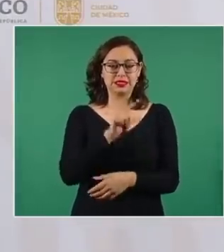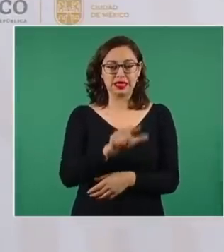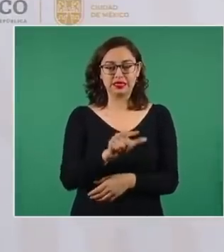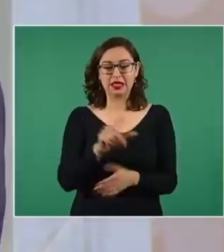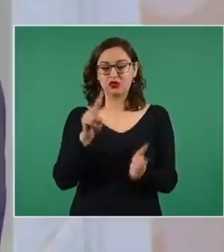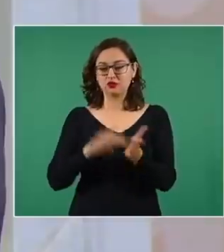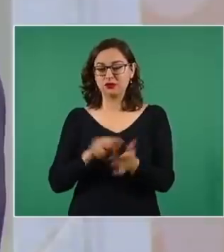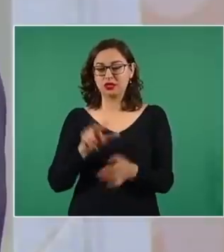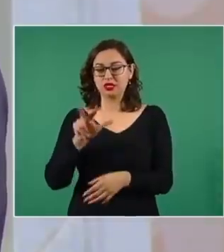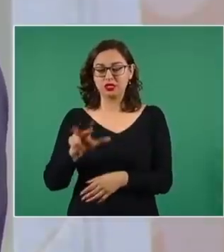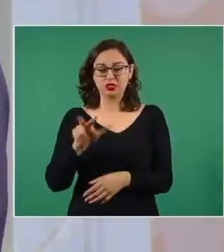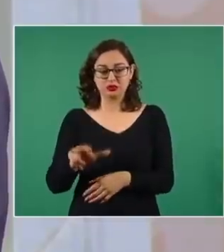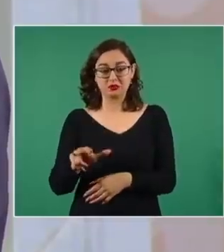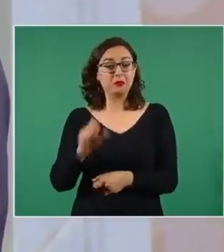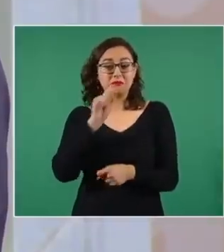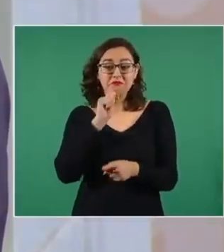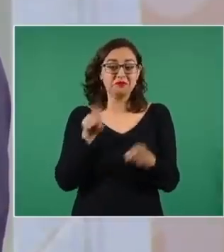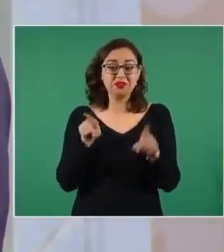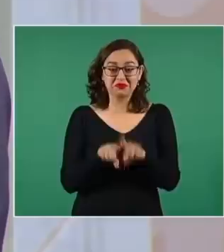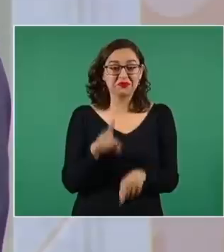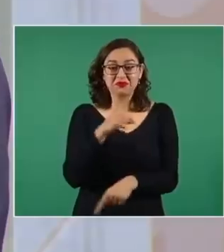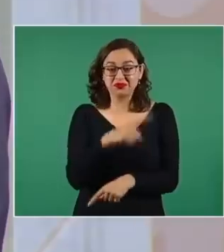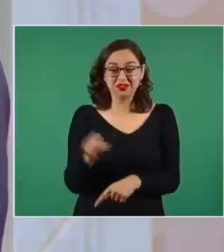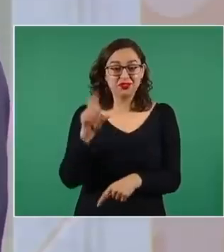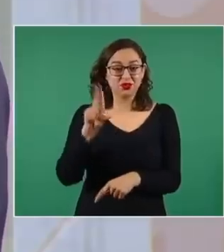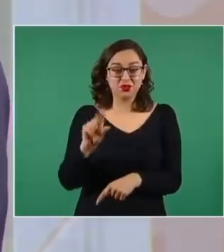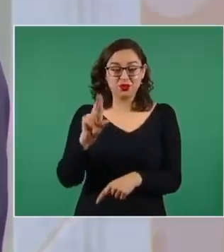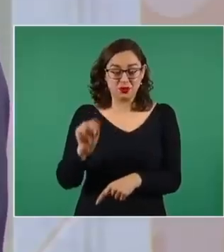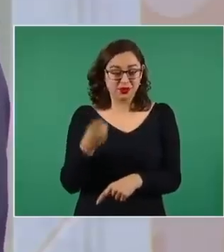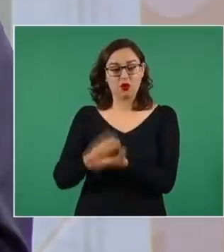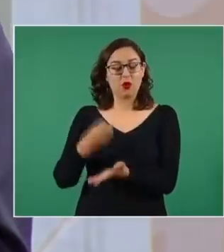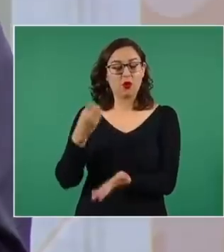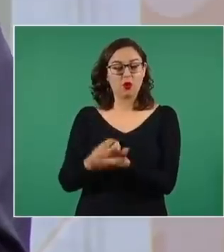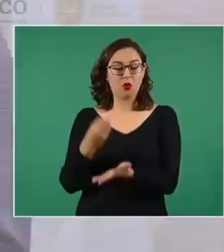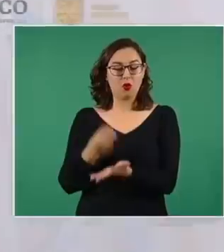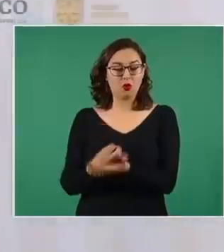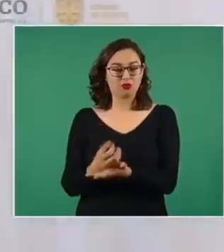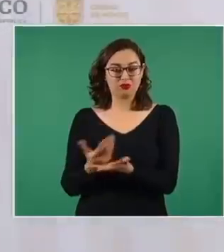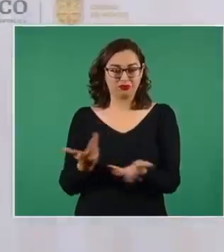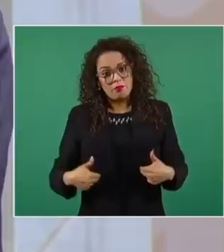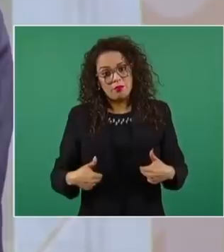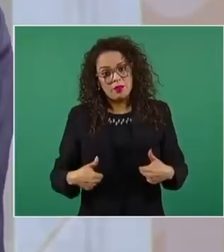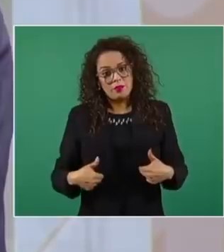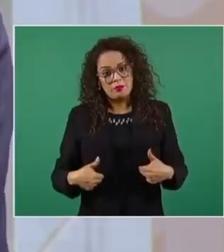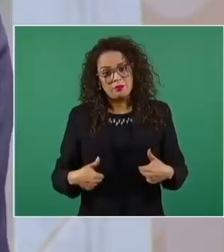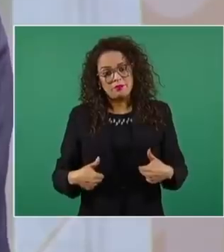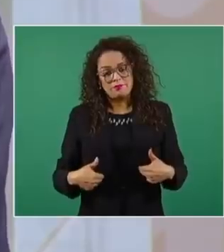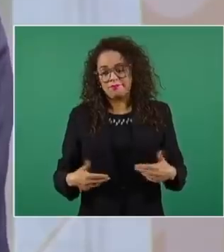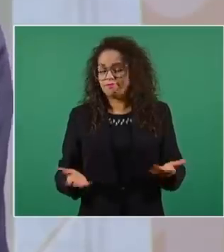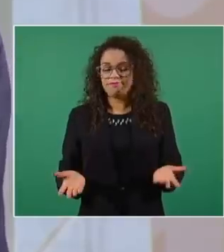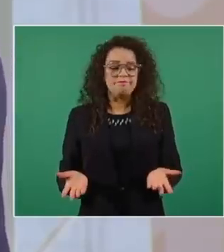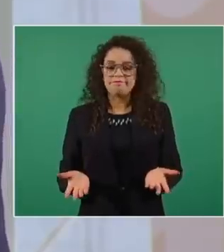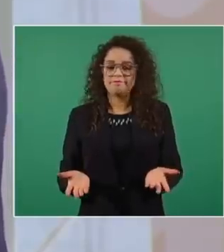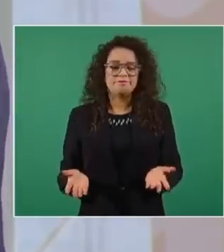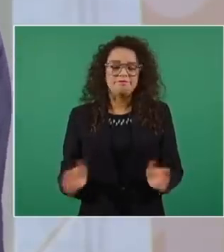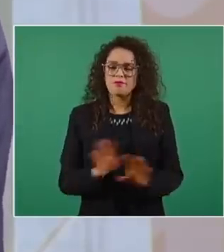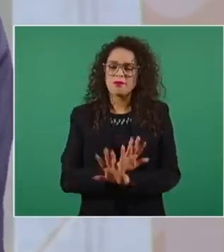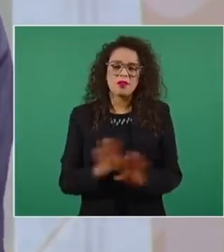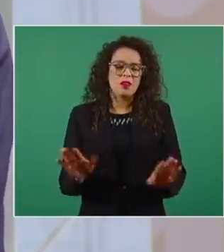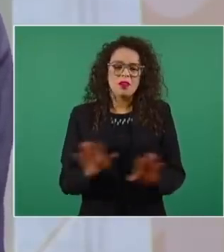extrajeron 192 toneladas. En contraste, no debemos